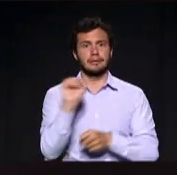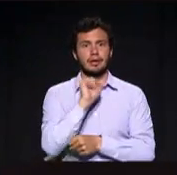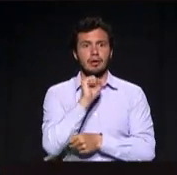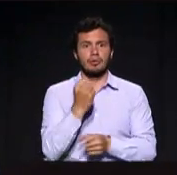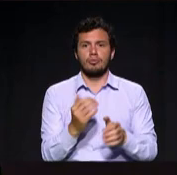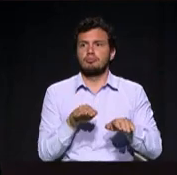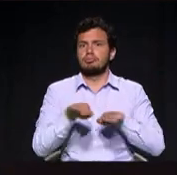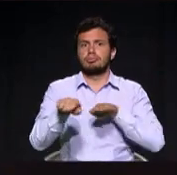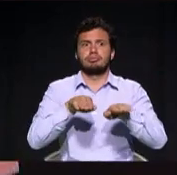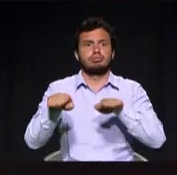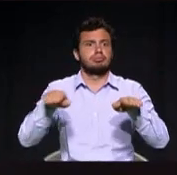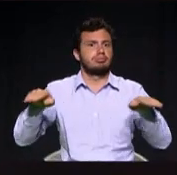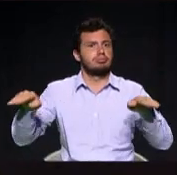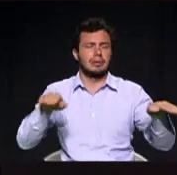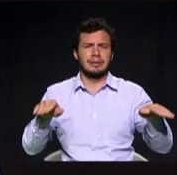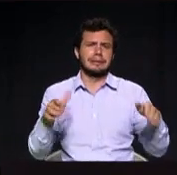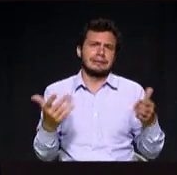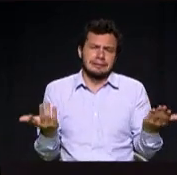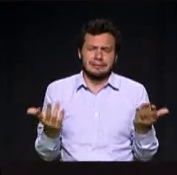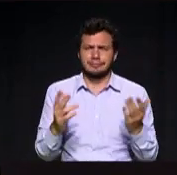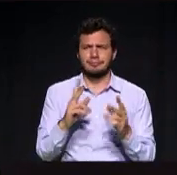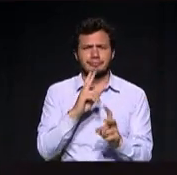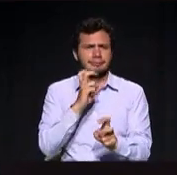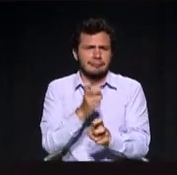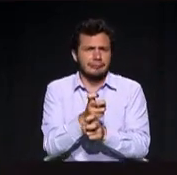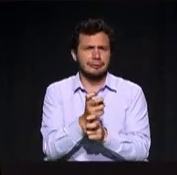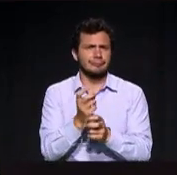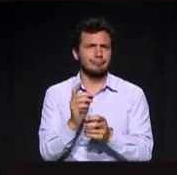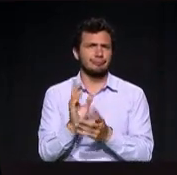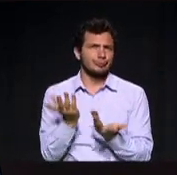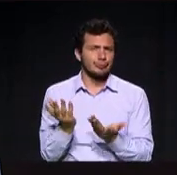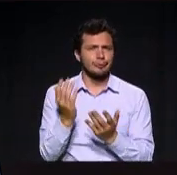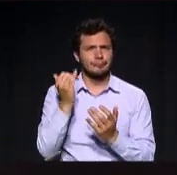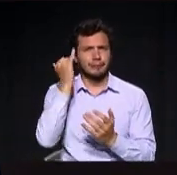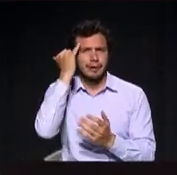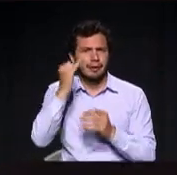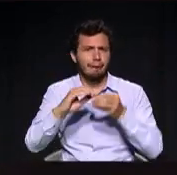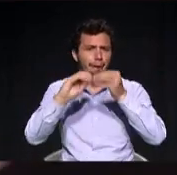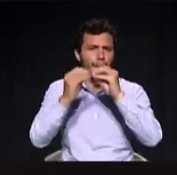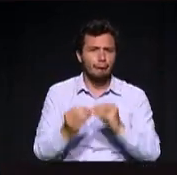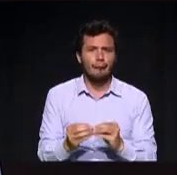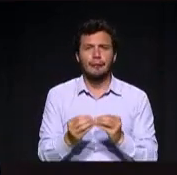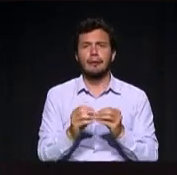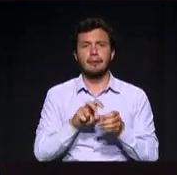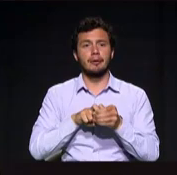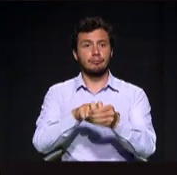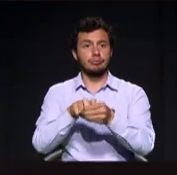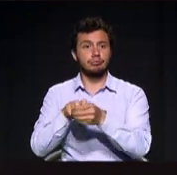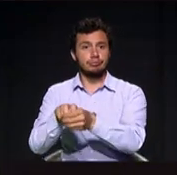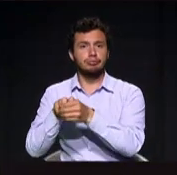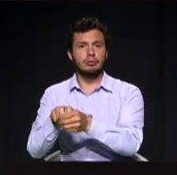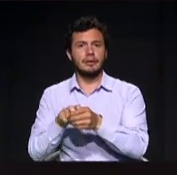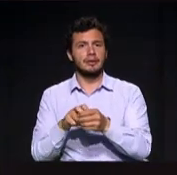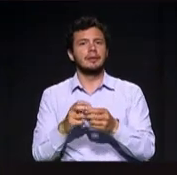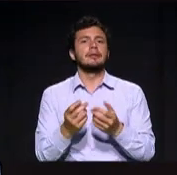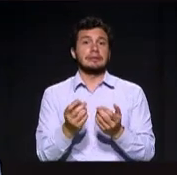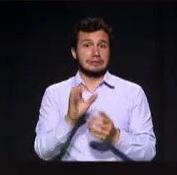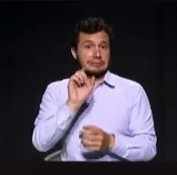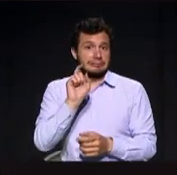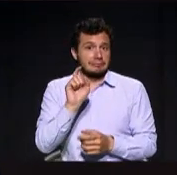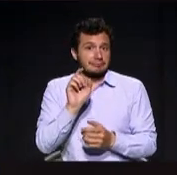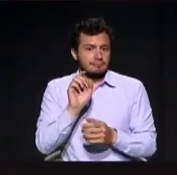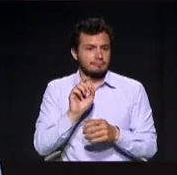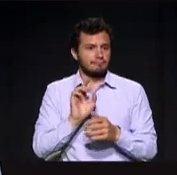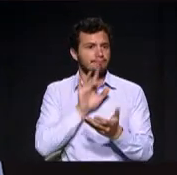inviable sostener un modelo de movilidad o una forma de movilidad que le garantice la posibilidad a la gente de llegar de manera oportuna